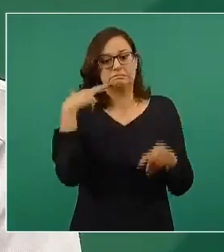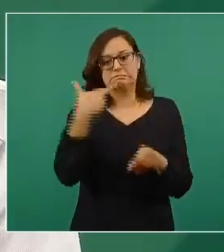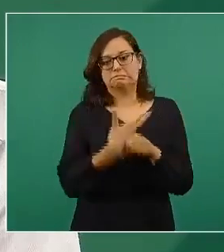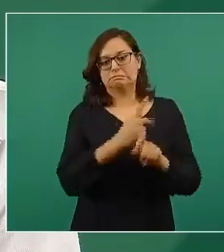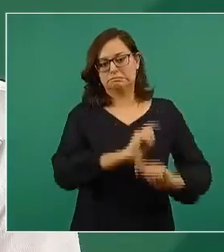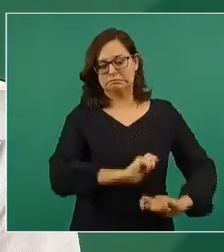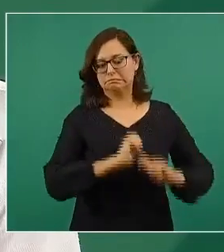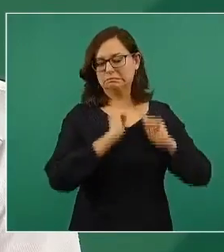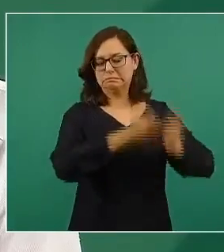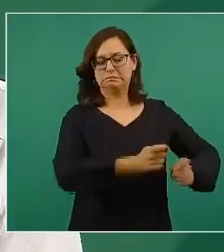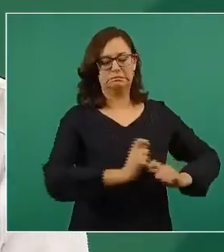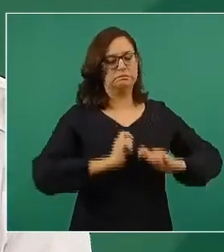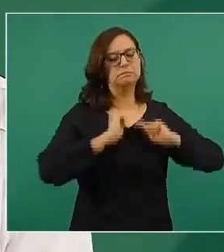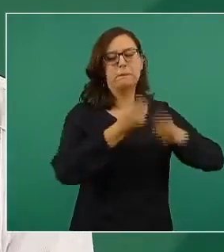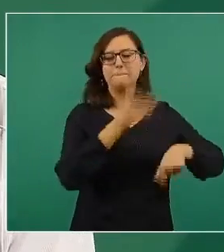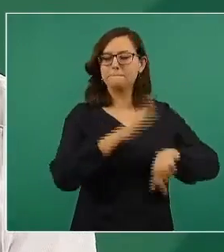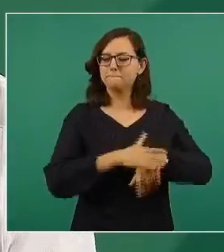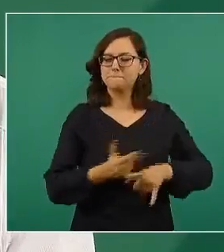posiciones más